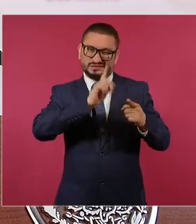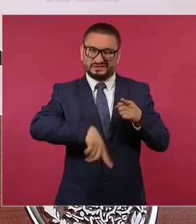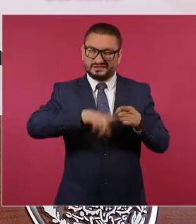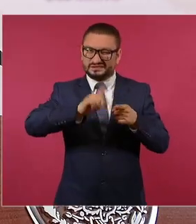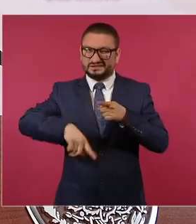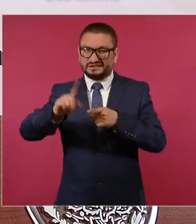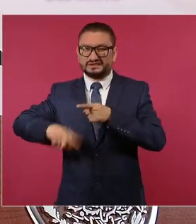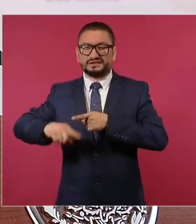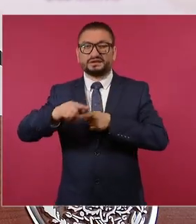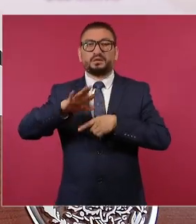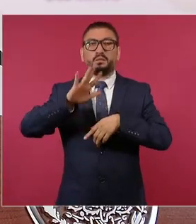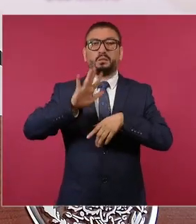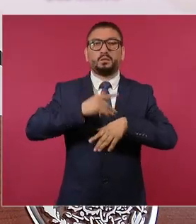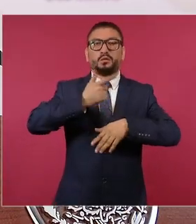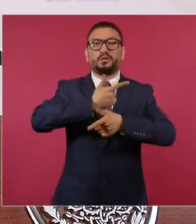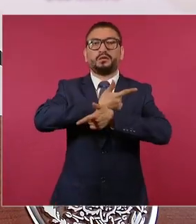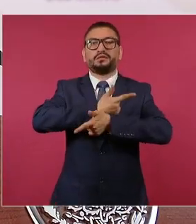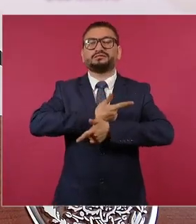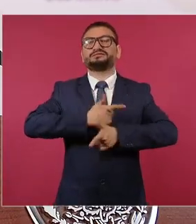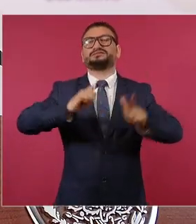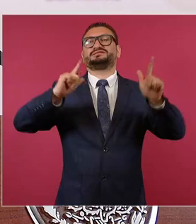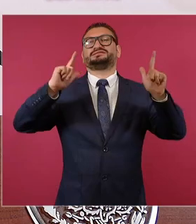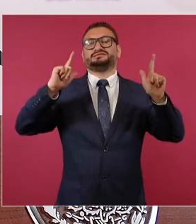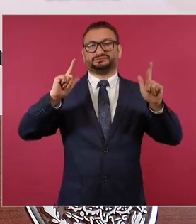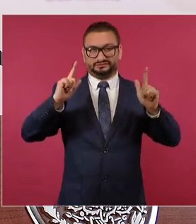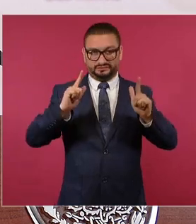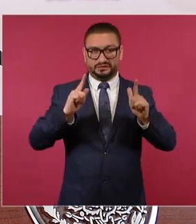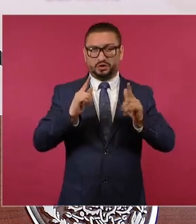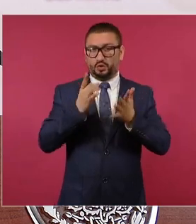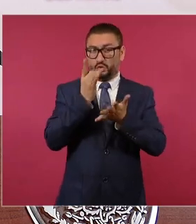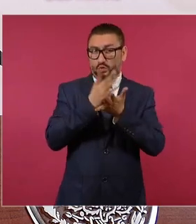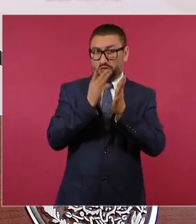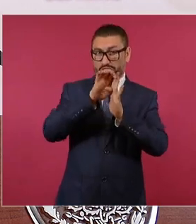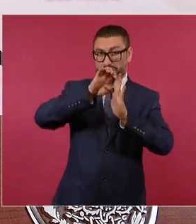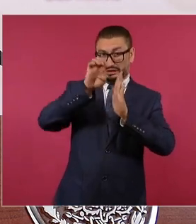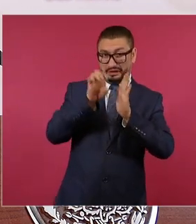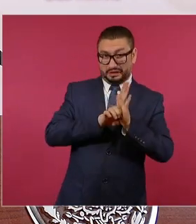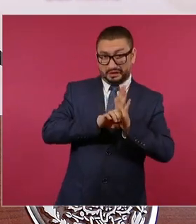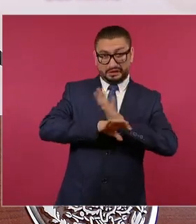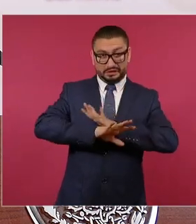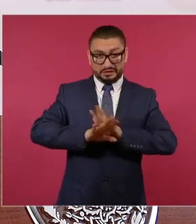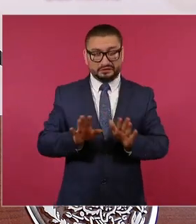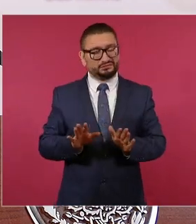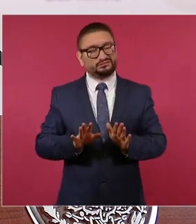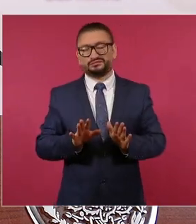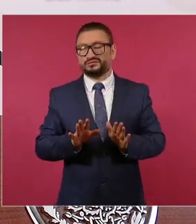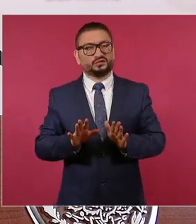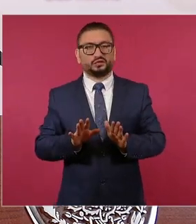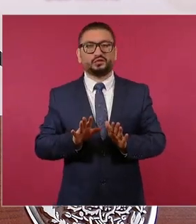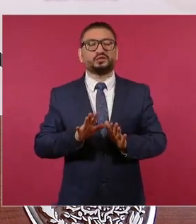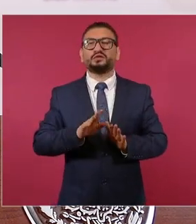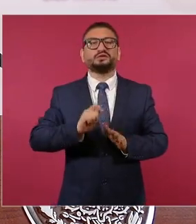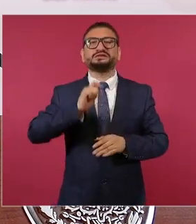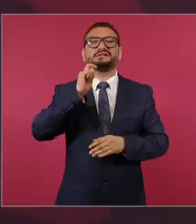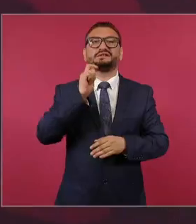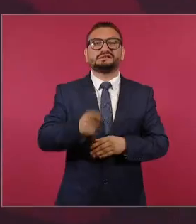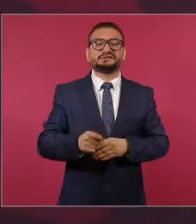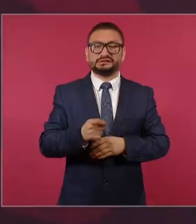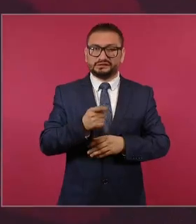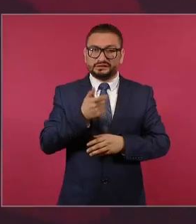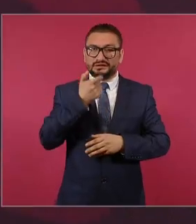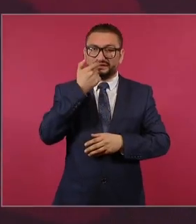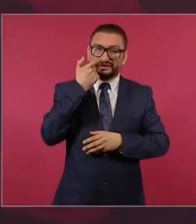libertad, no es un asunto solo ético, moral, sino es liberar muchos